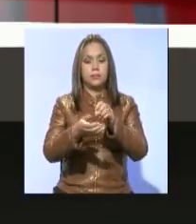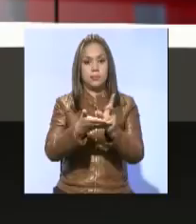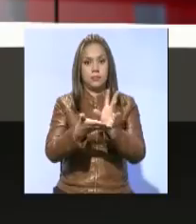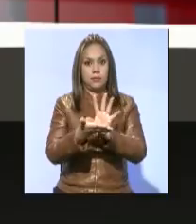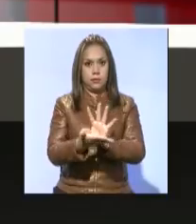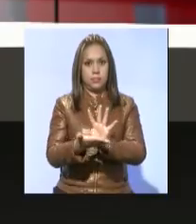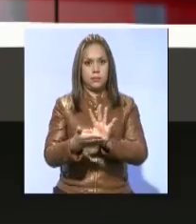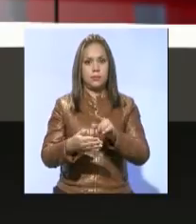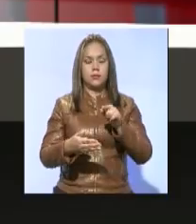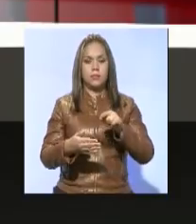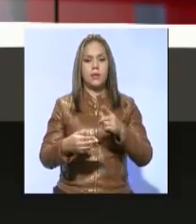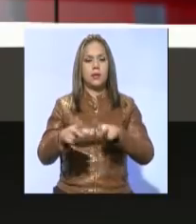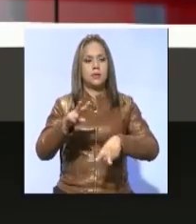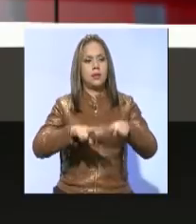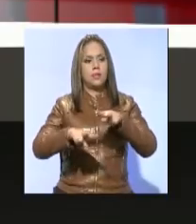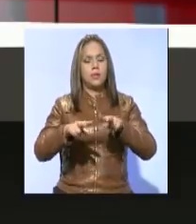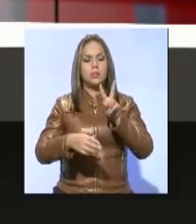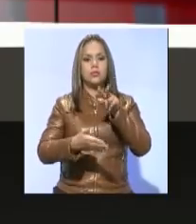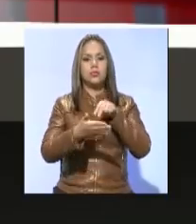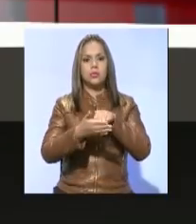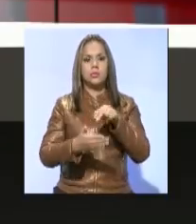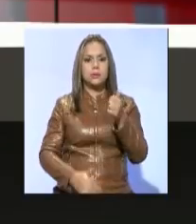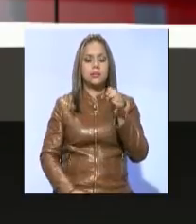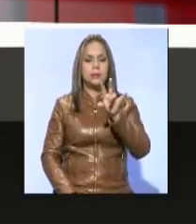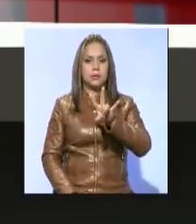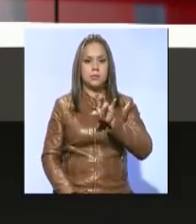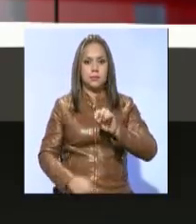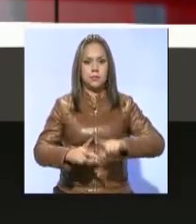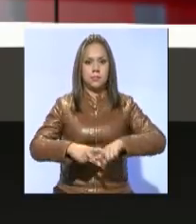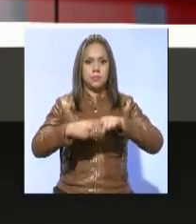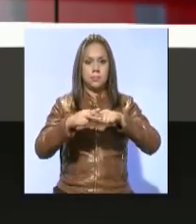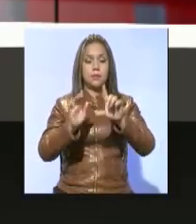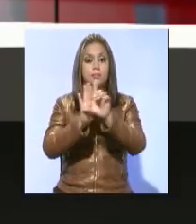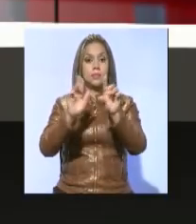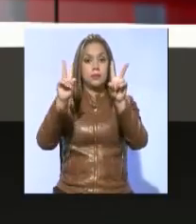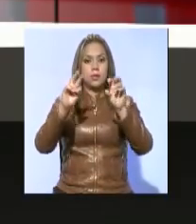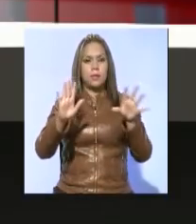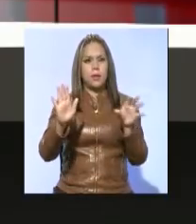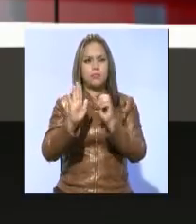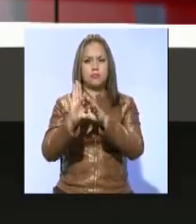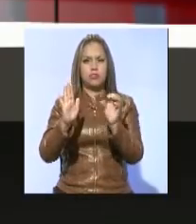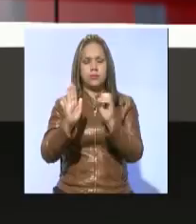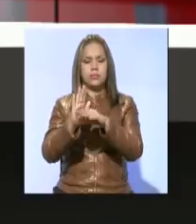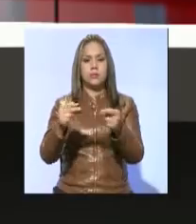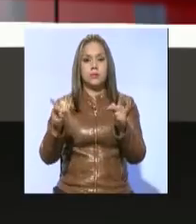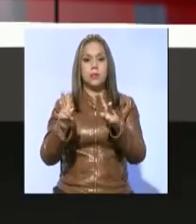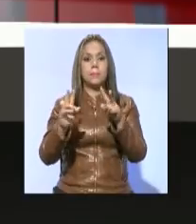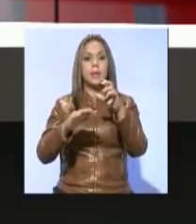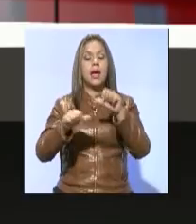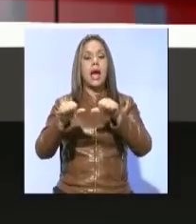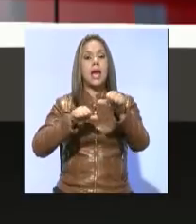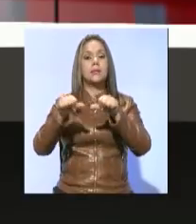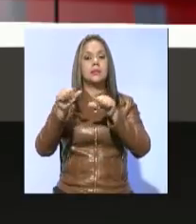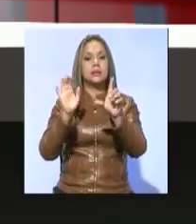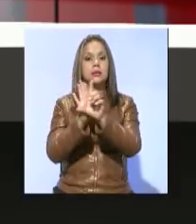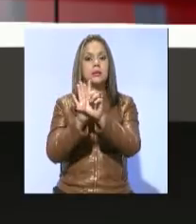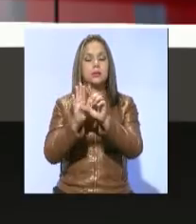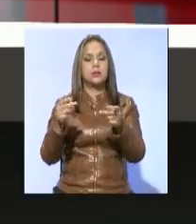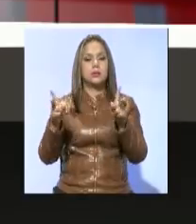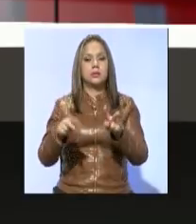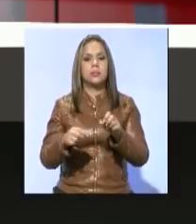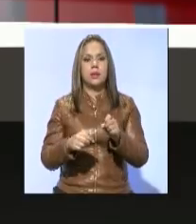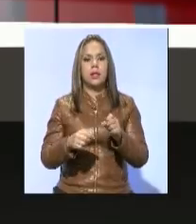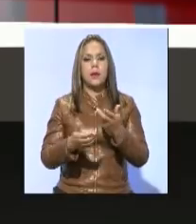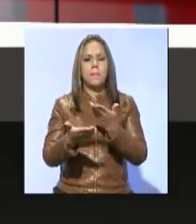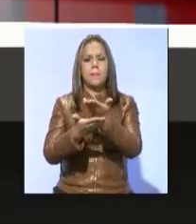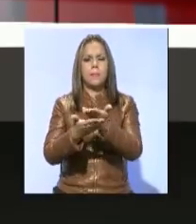Nacional en este balance legislativo 2017. Iniciamos la Ley de Paraísos Fiscales, el Código Orgánico Administrativo, 37 propuestas